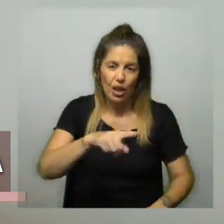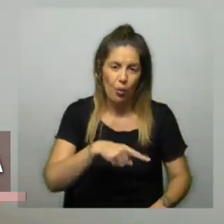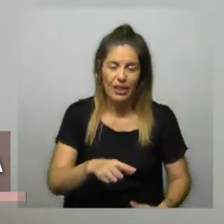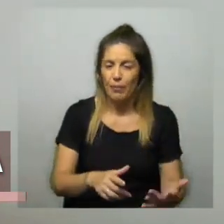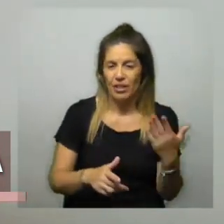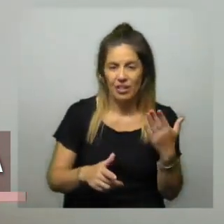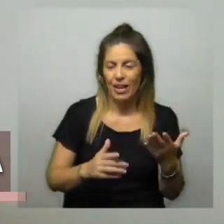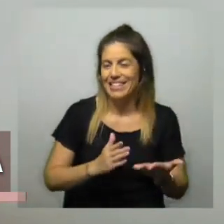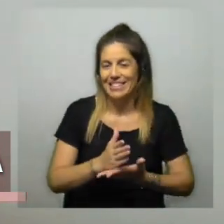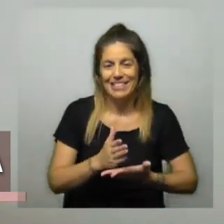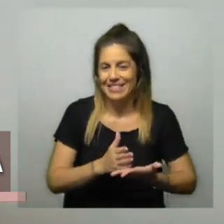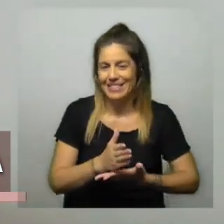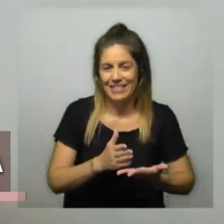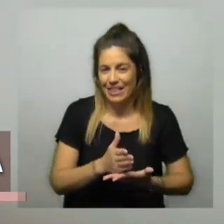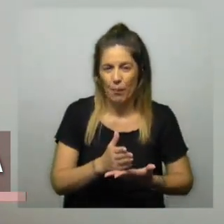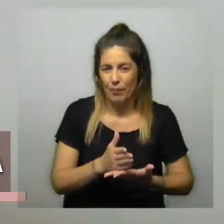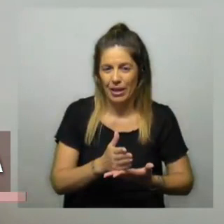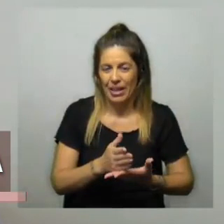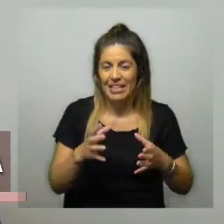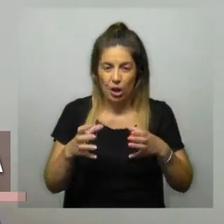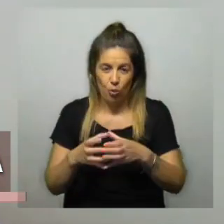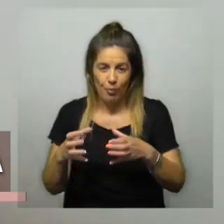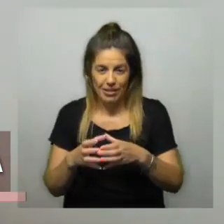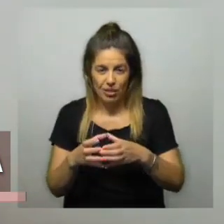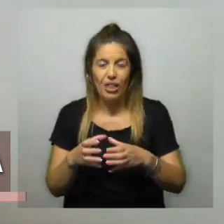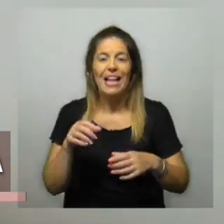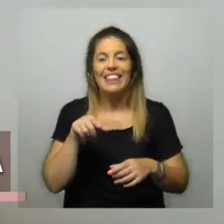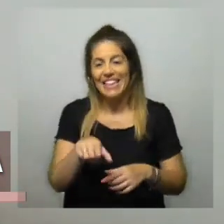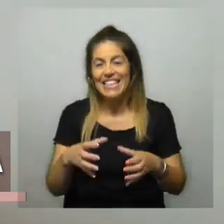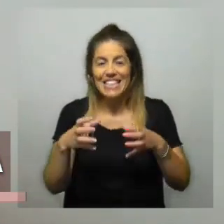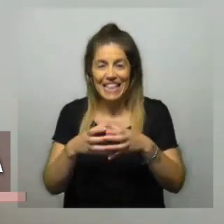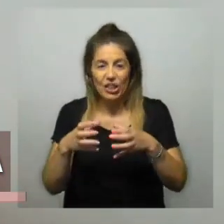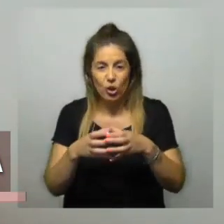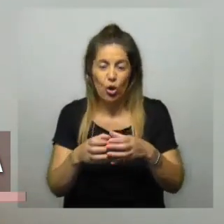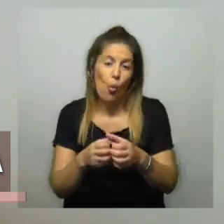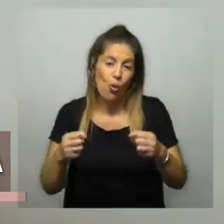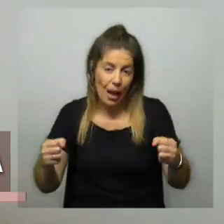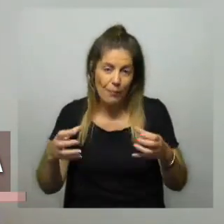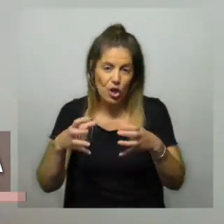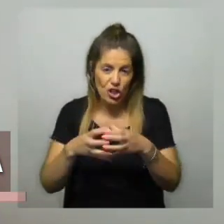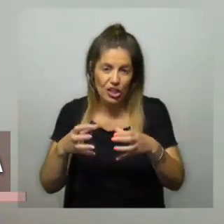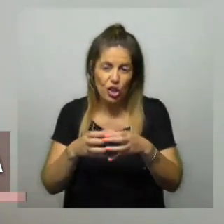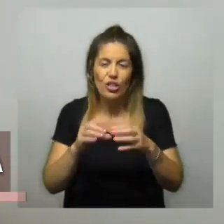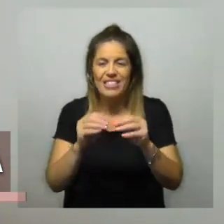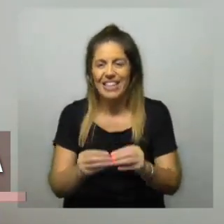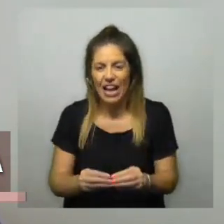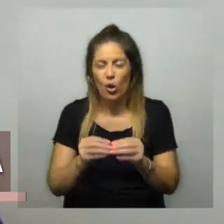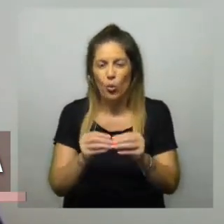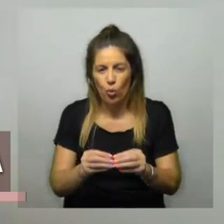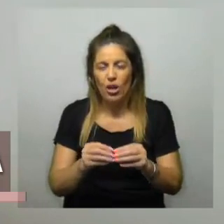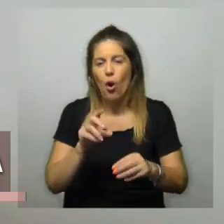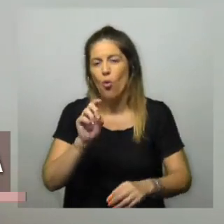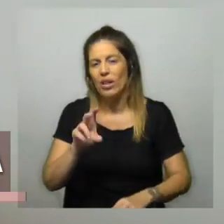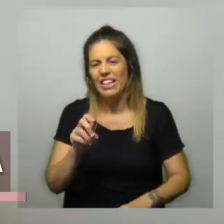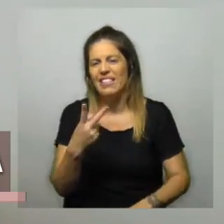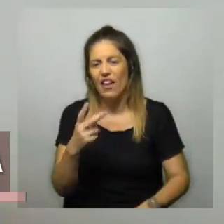izquierda, siempre va a haber esa agrupación. De ese sector, un amplio sector, se calcula que también entre un